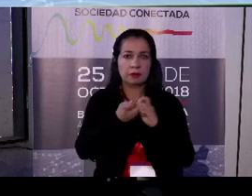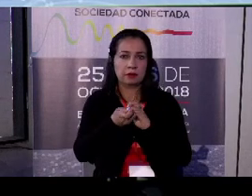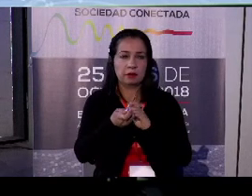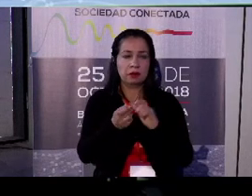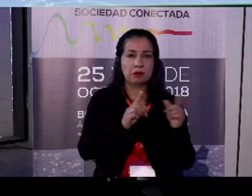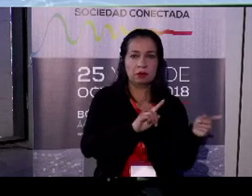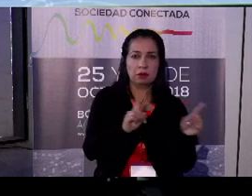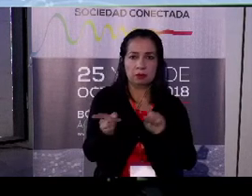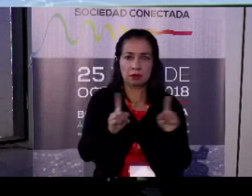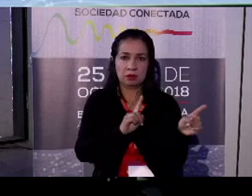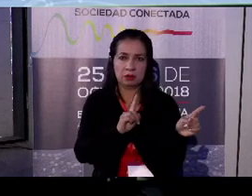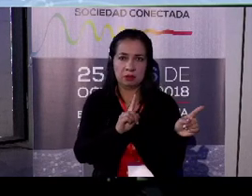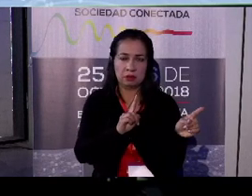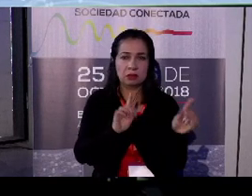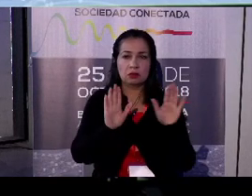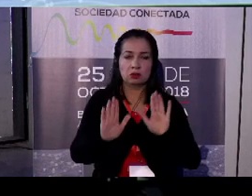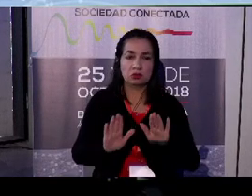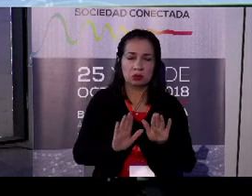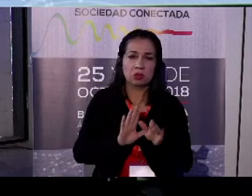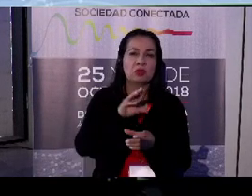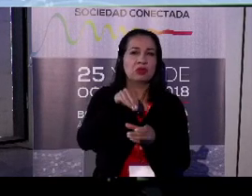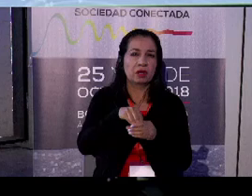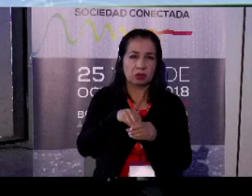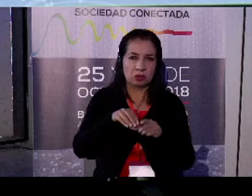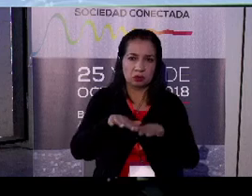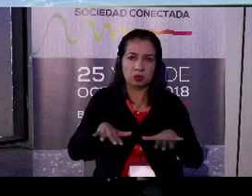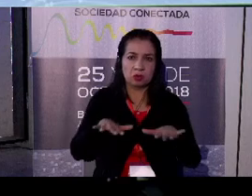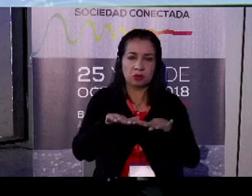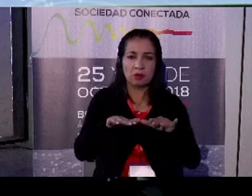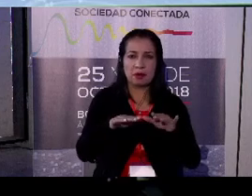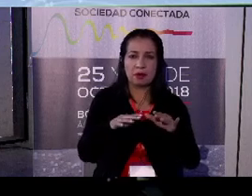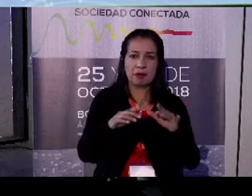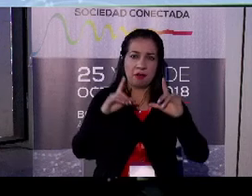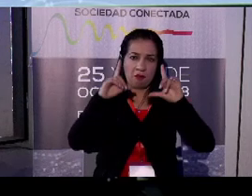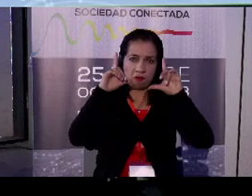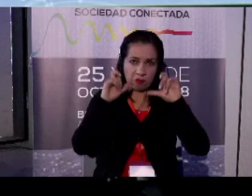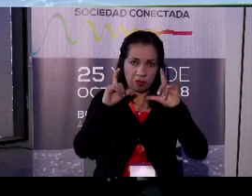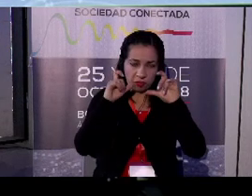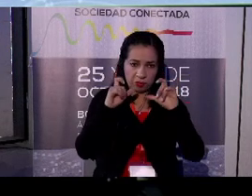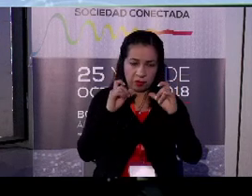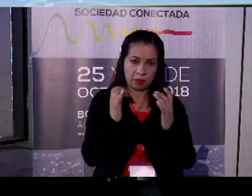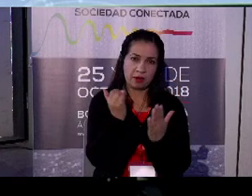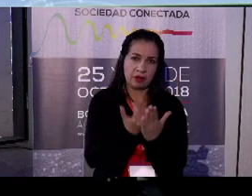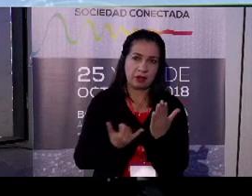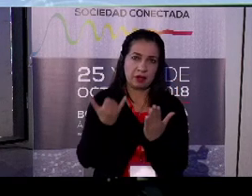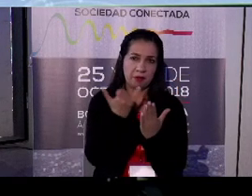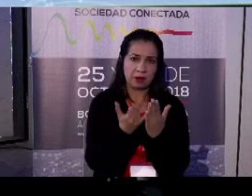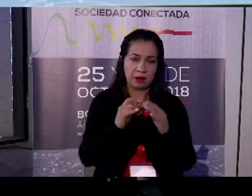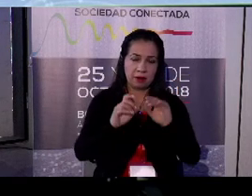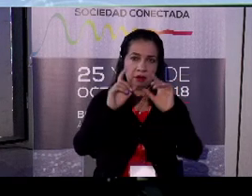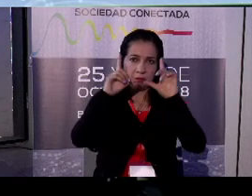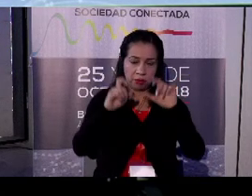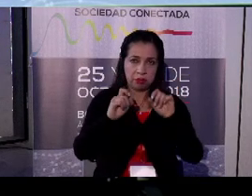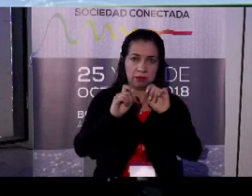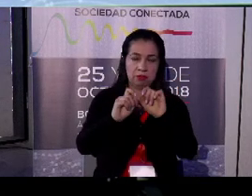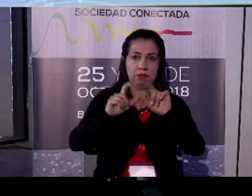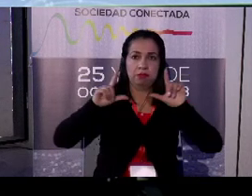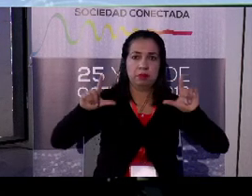otra dentro de ese snapshot o pantalla